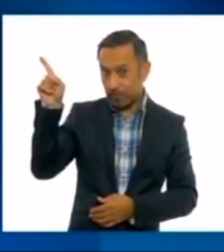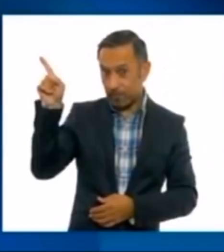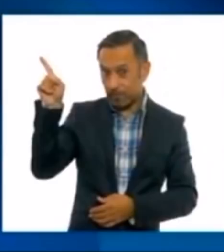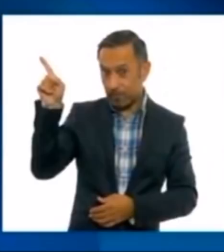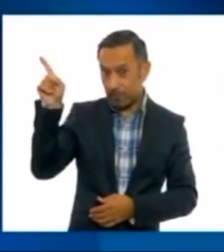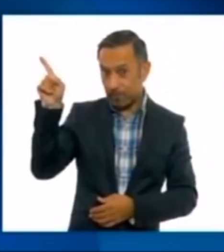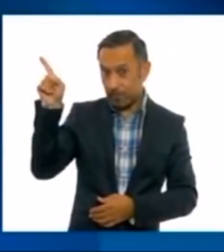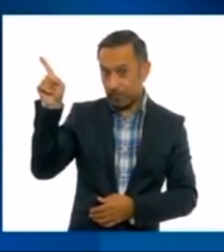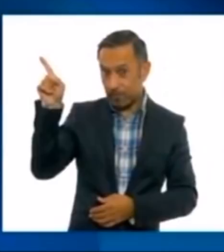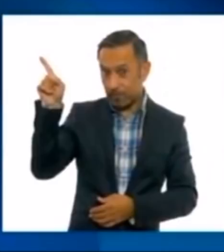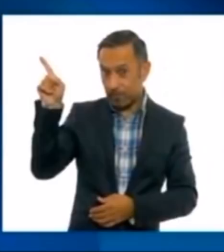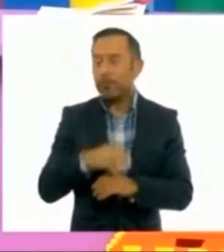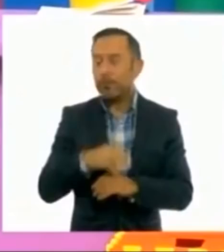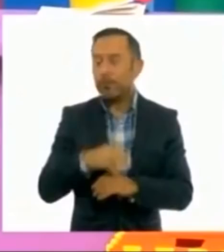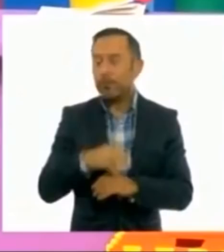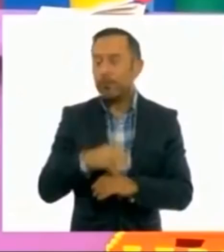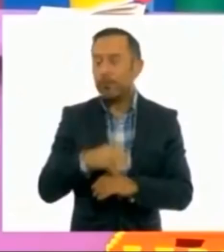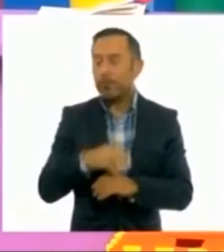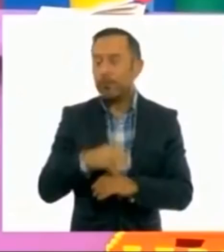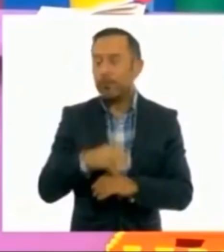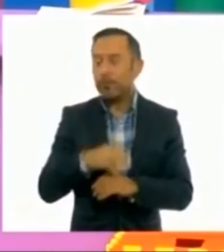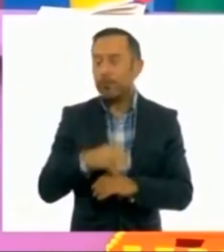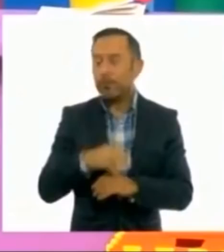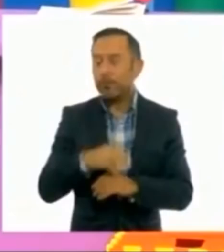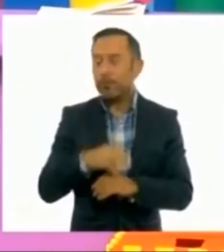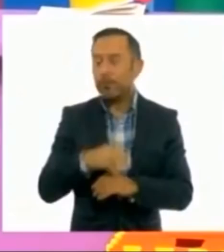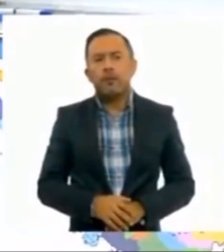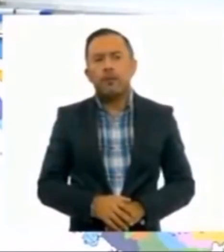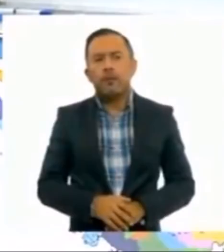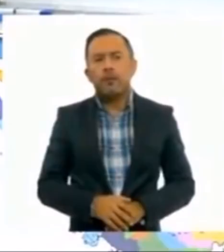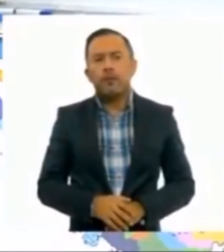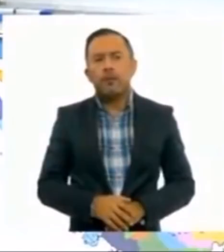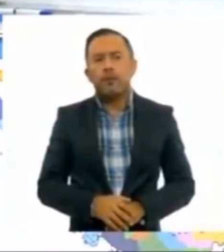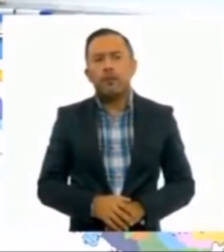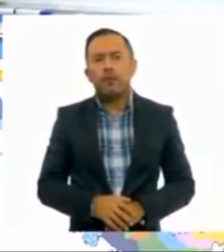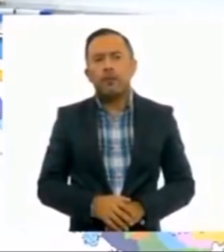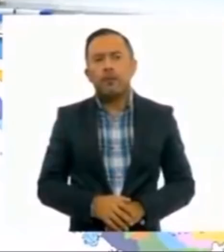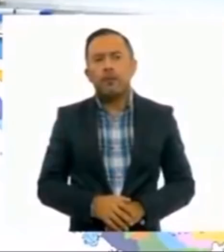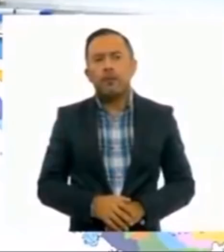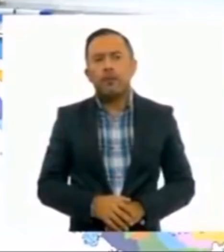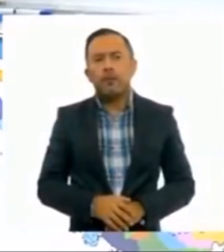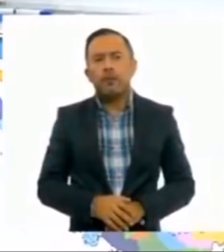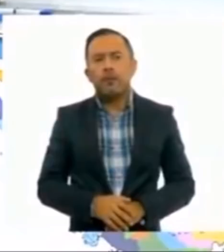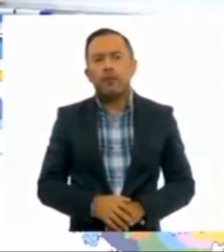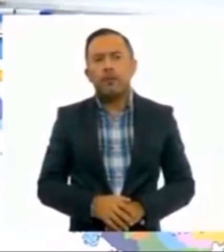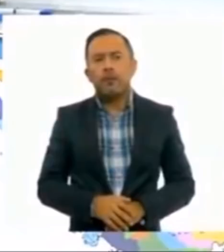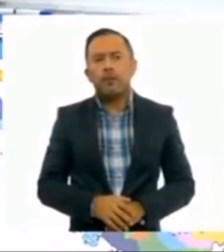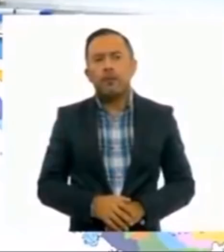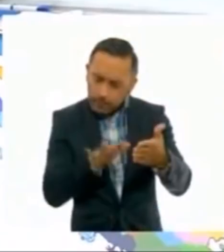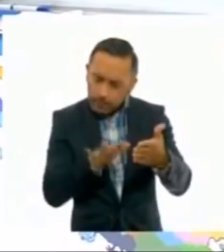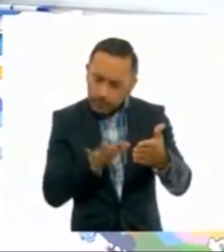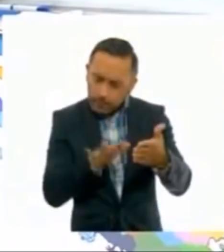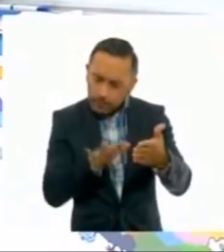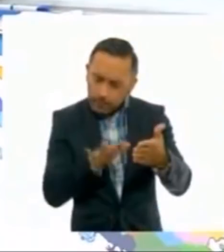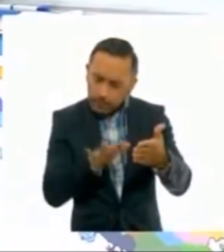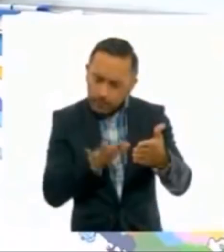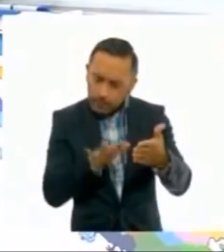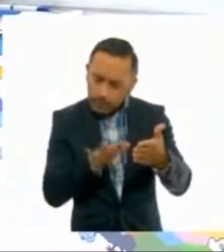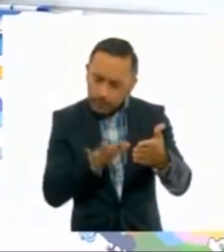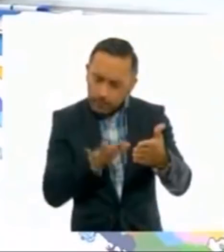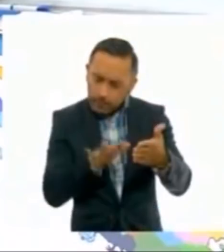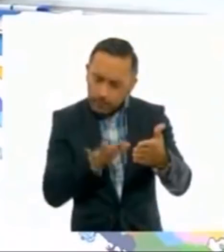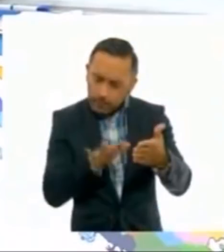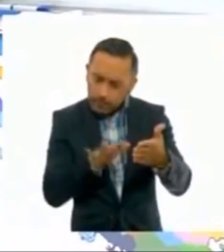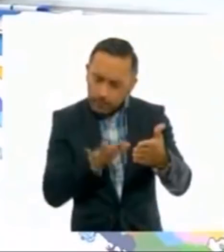¿Cuál es el tema? Sería de la vida cotidiana de una mujer. Lo evoca algún sentimiento, el hartazgo. ¿Cómo es su estructura?